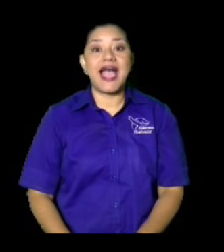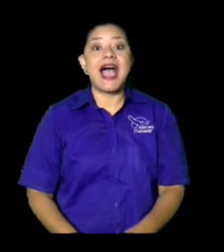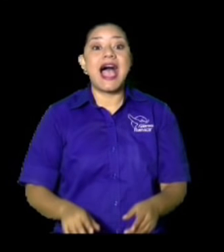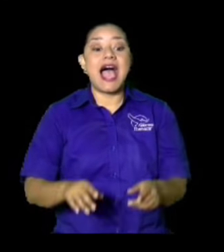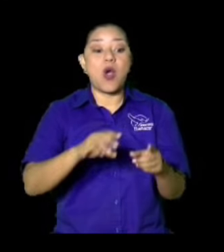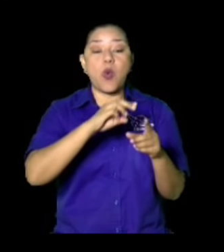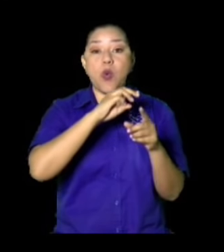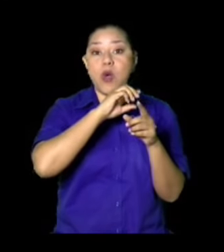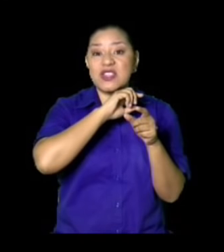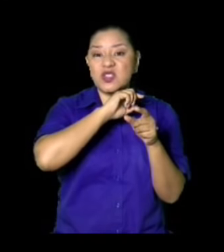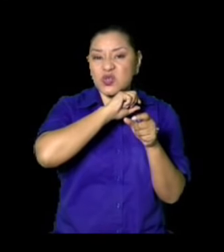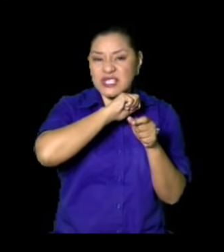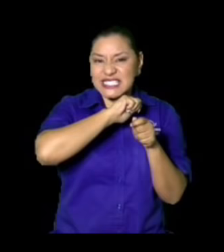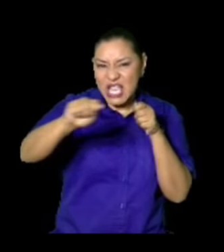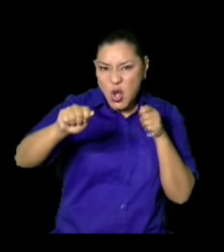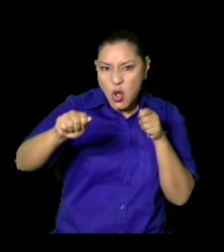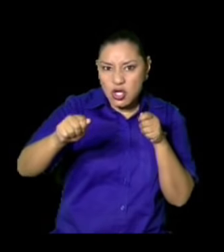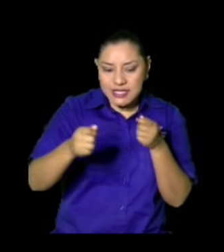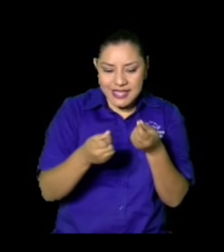cortada la hierba,